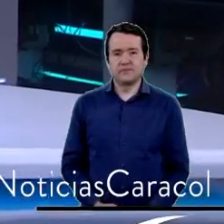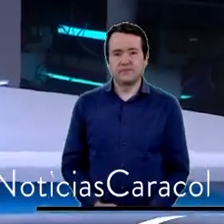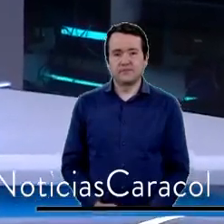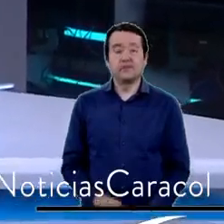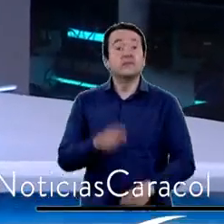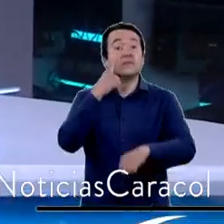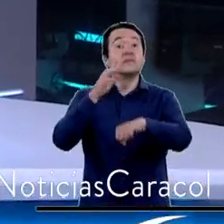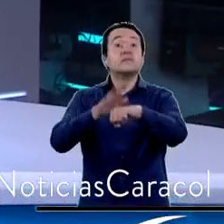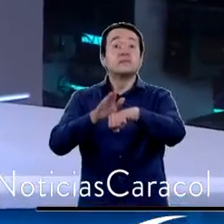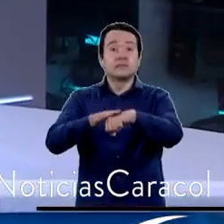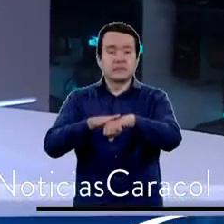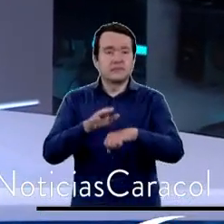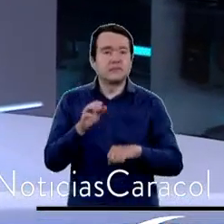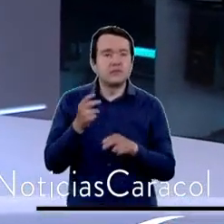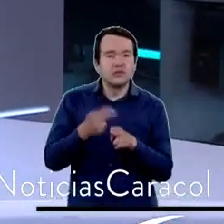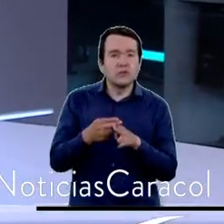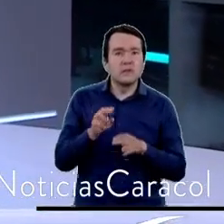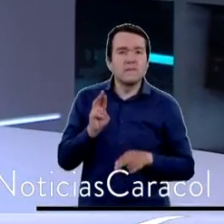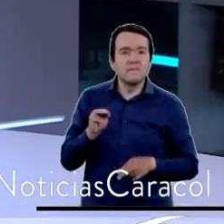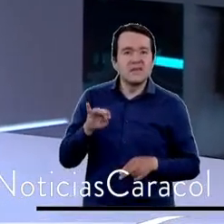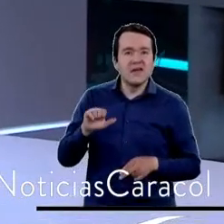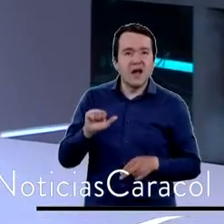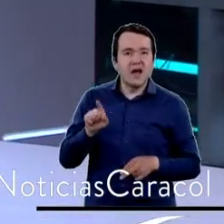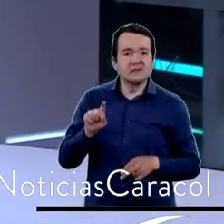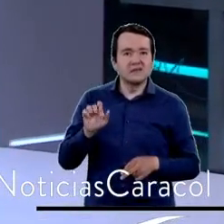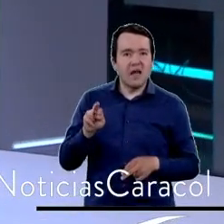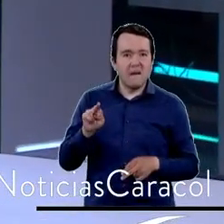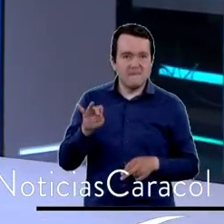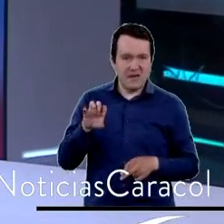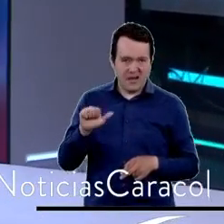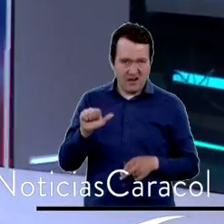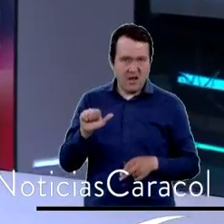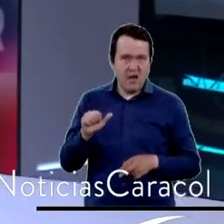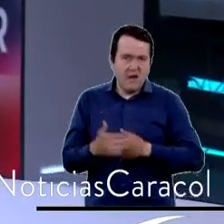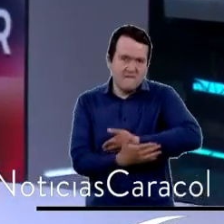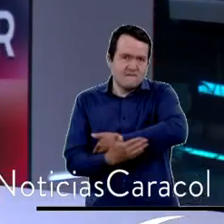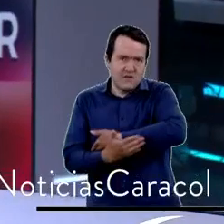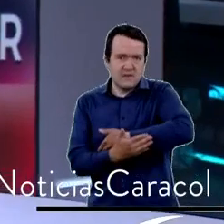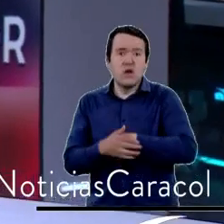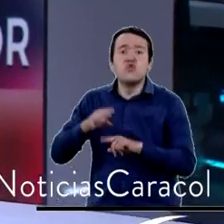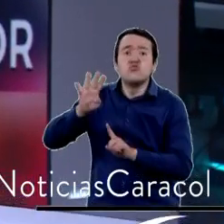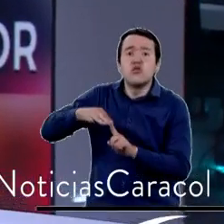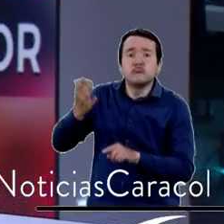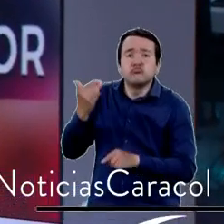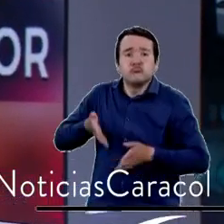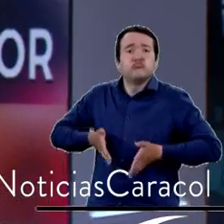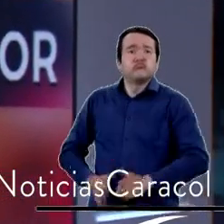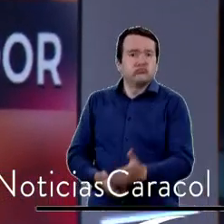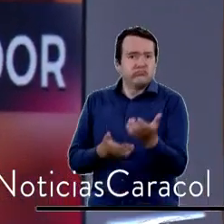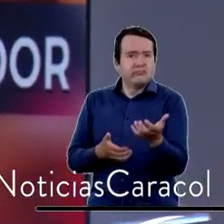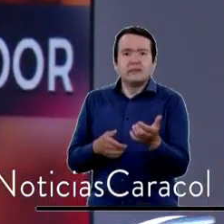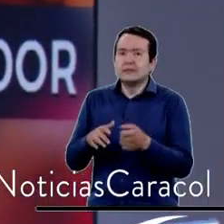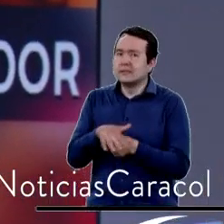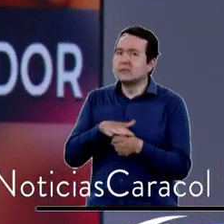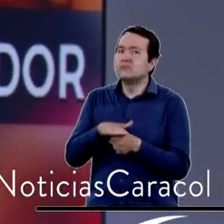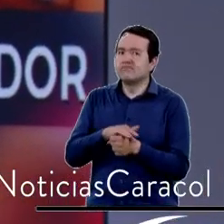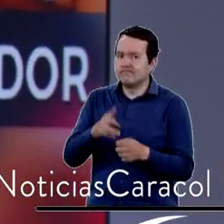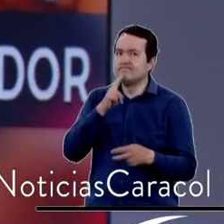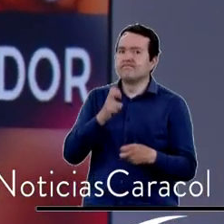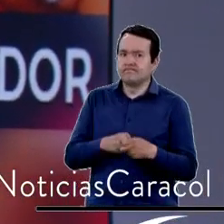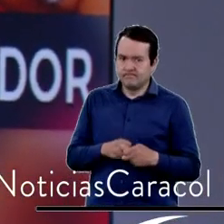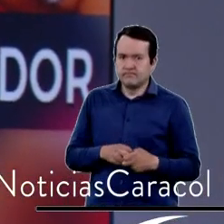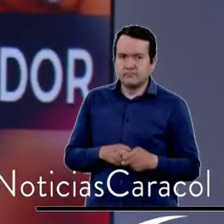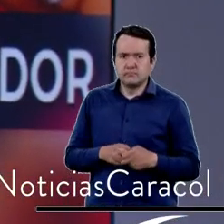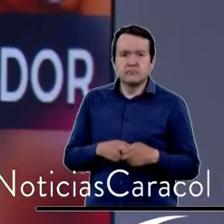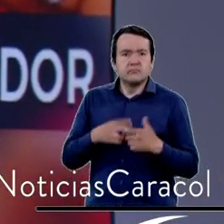Escuchen esto. Mía Samar es una bebé de 4 meses de nacida que se vio enfrentada a una compleja situación cuando tuvo que ser intervenida de urgencia